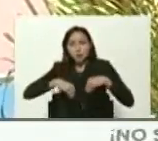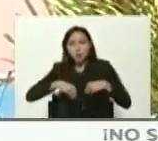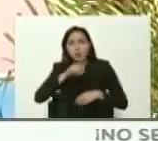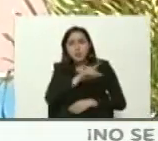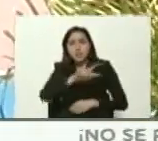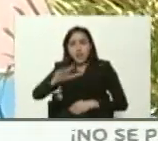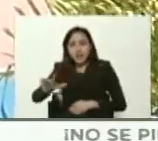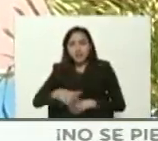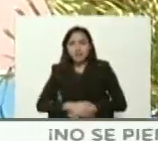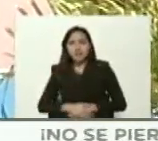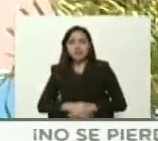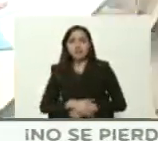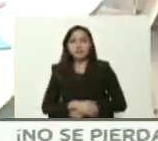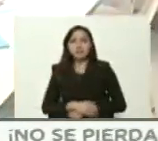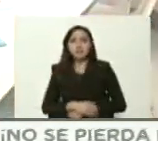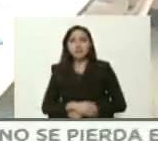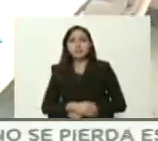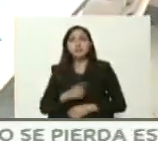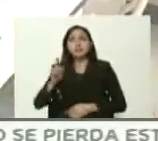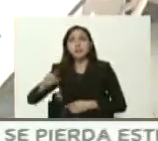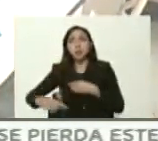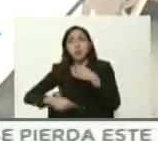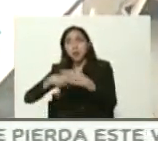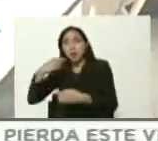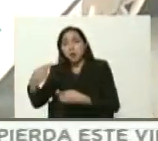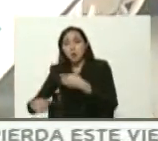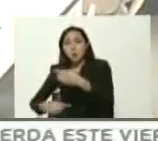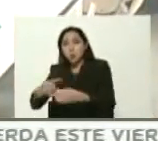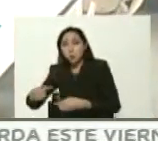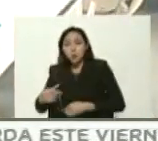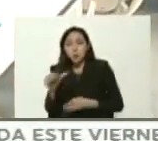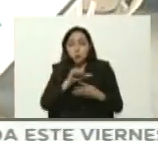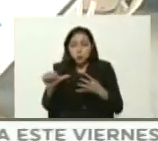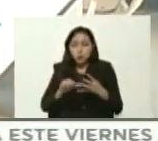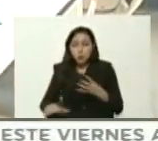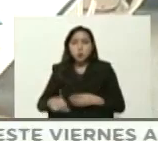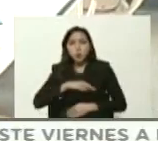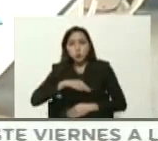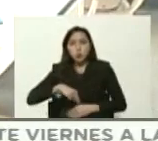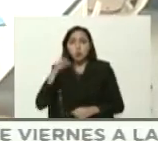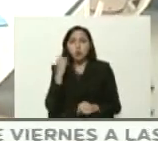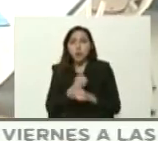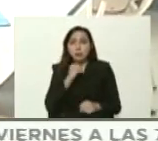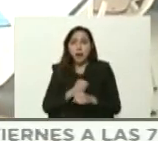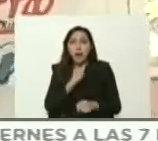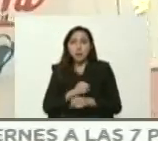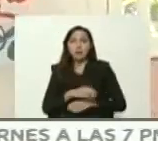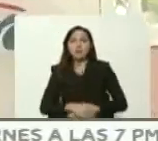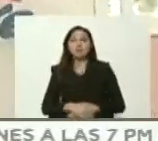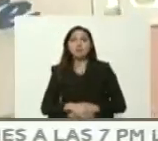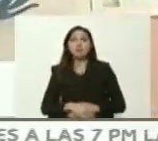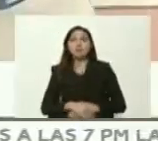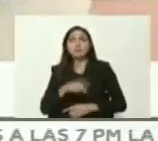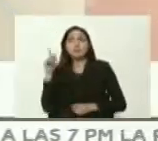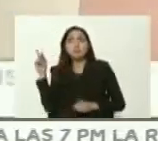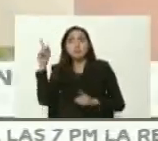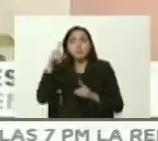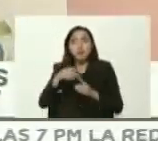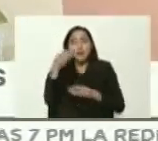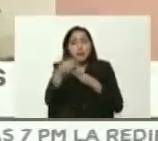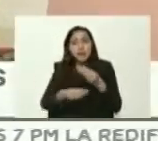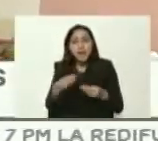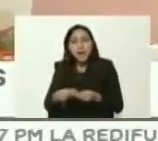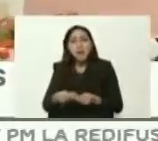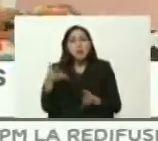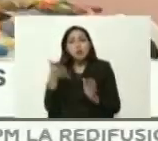esas 120 bases de misiones en las próximas semanas. Ya las estamos trabajando. Nuestro reto es llegar a tener una base de misión